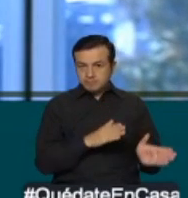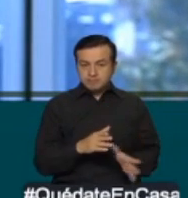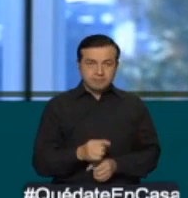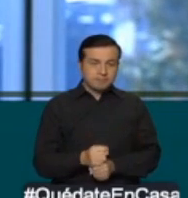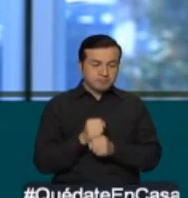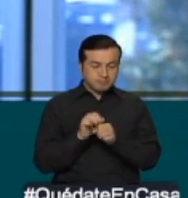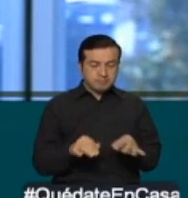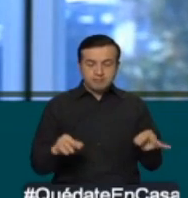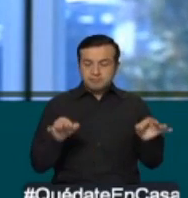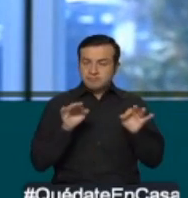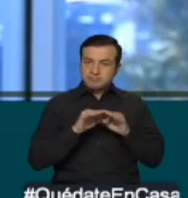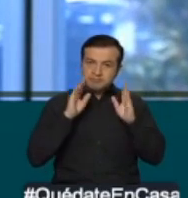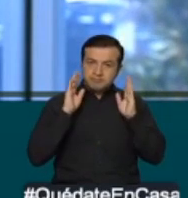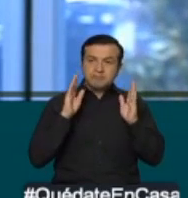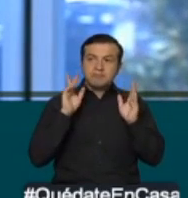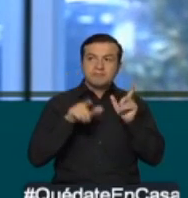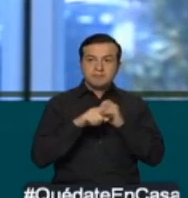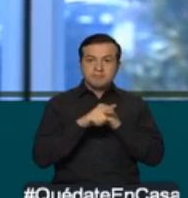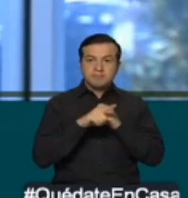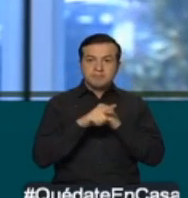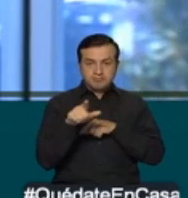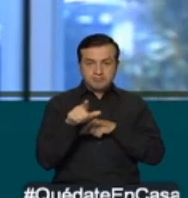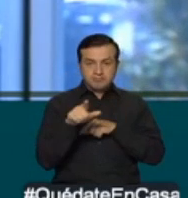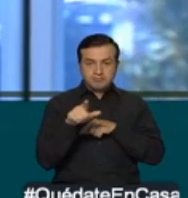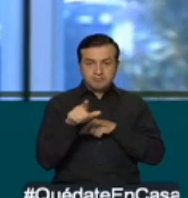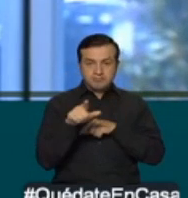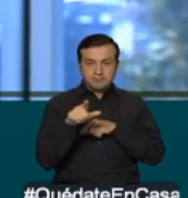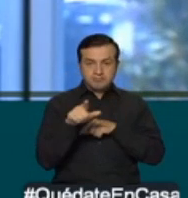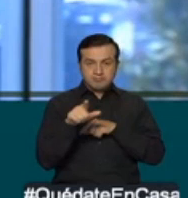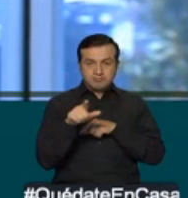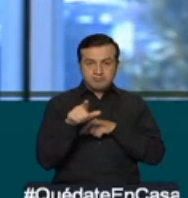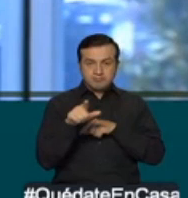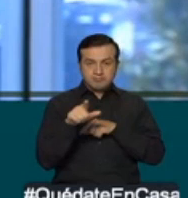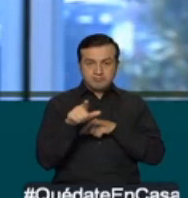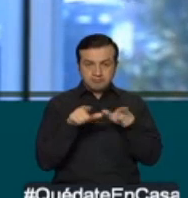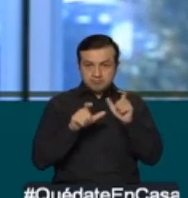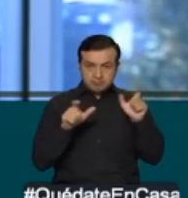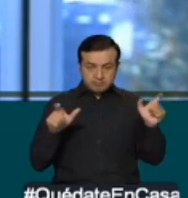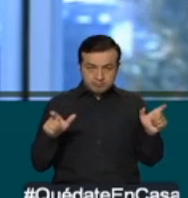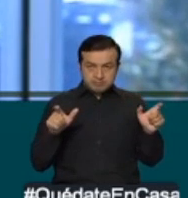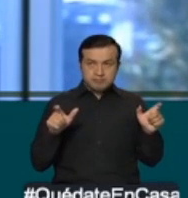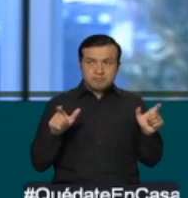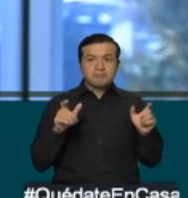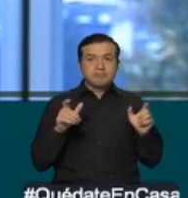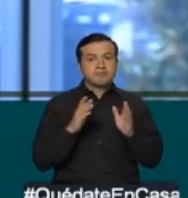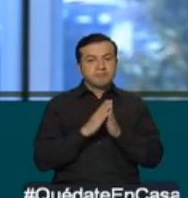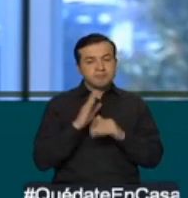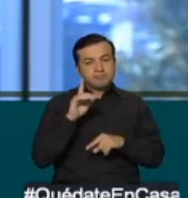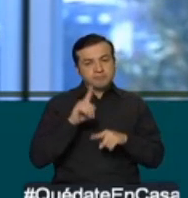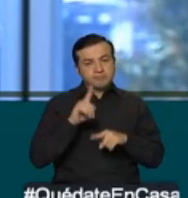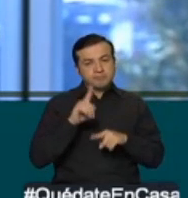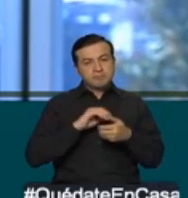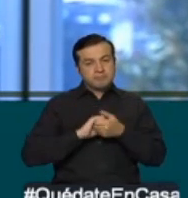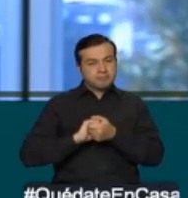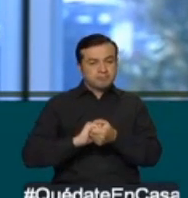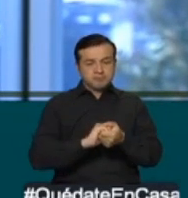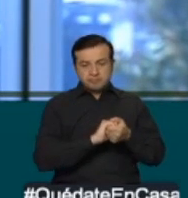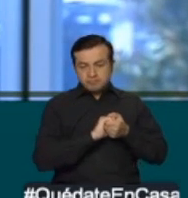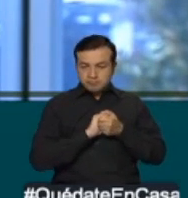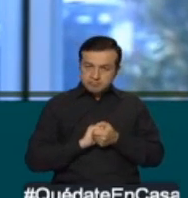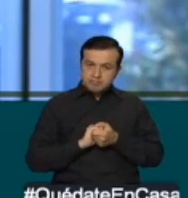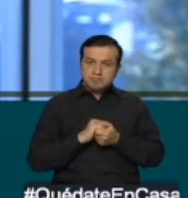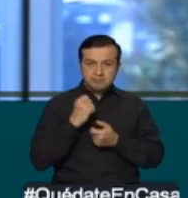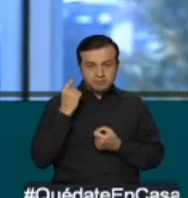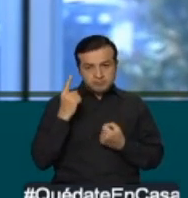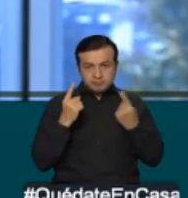para poder ubicar estos lugares así que hacemos un llamado nuevamente queridos amigos a la solidaridad a